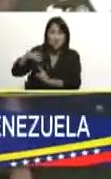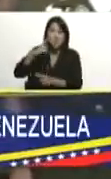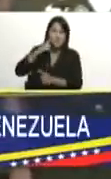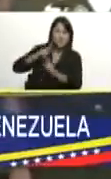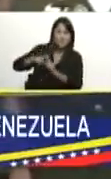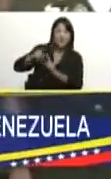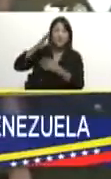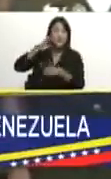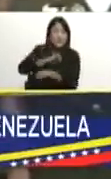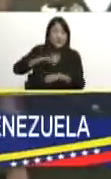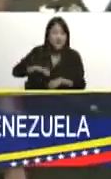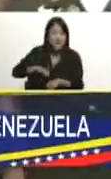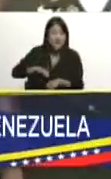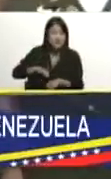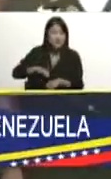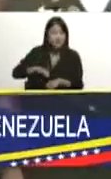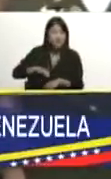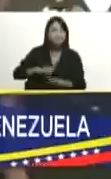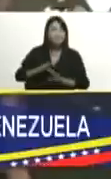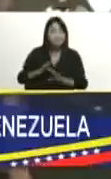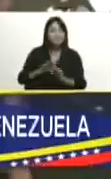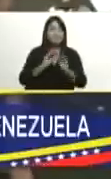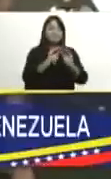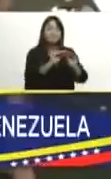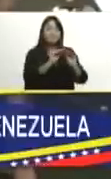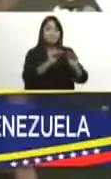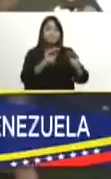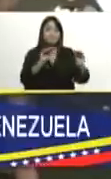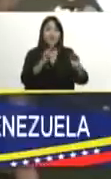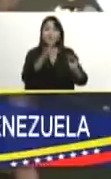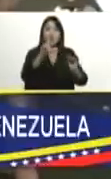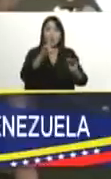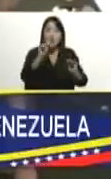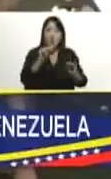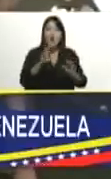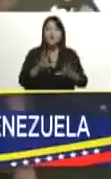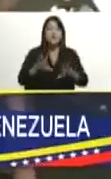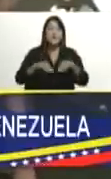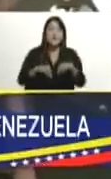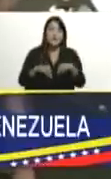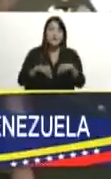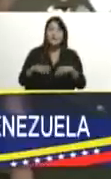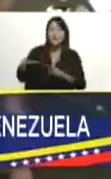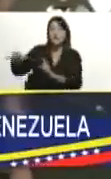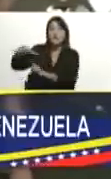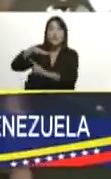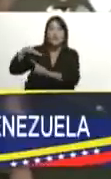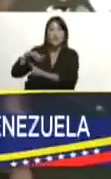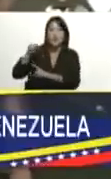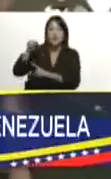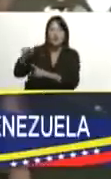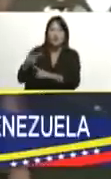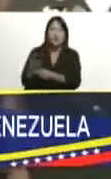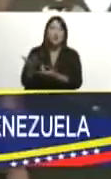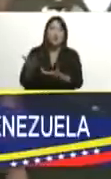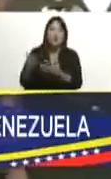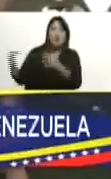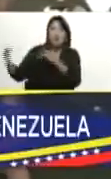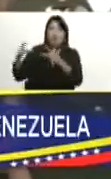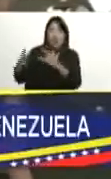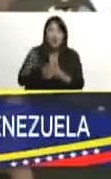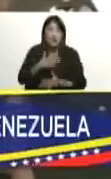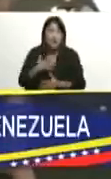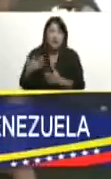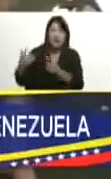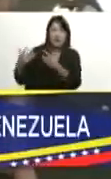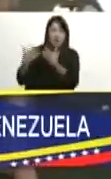Bolivariana reitera su más absoluto y contundente rechazo a este tipo de llamados golpistas y